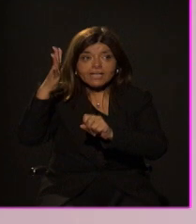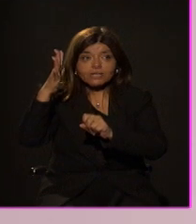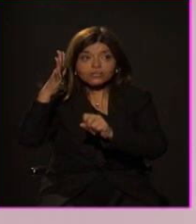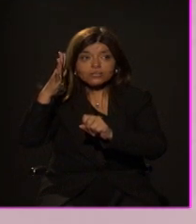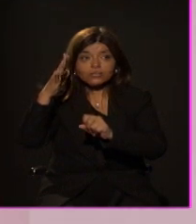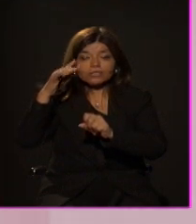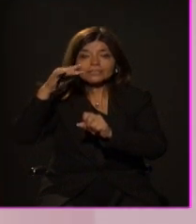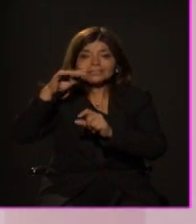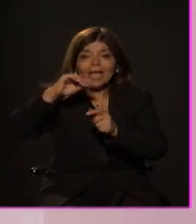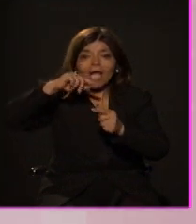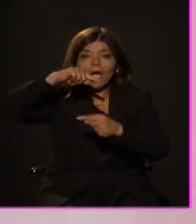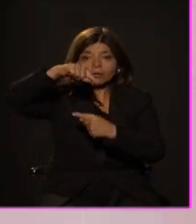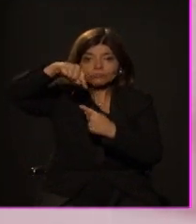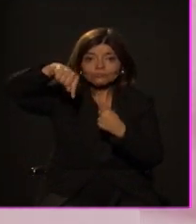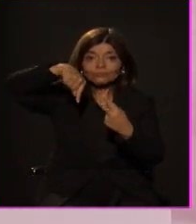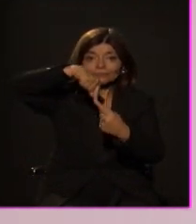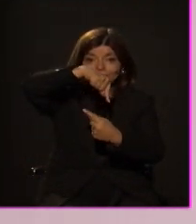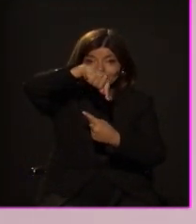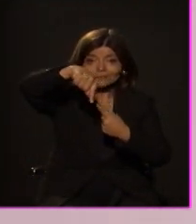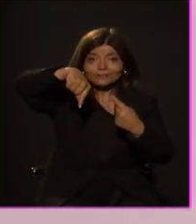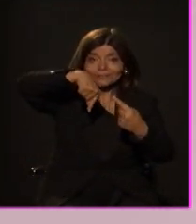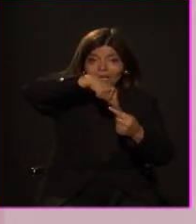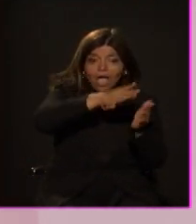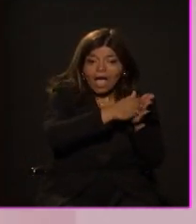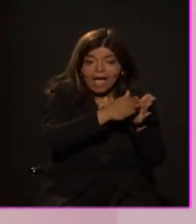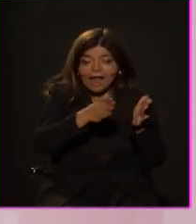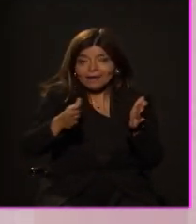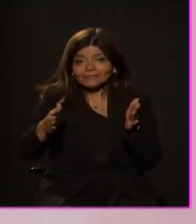esa modulación en la curva de luz, la serie de tiempo.